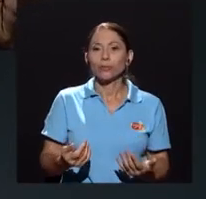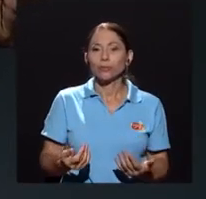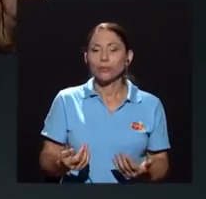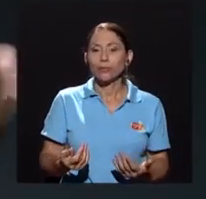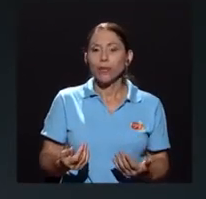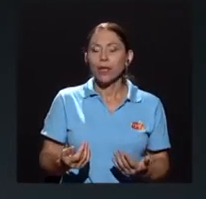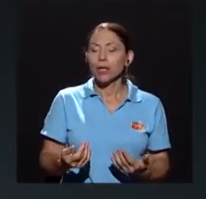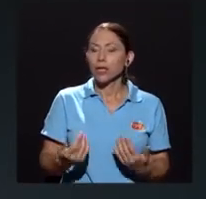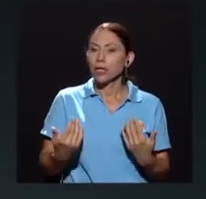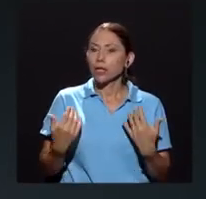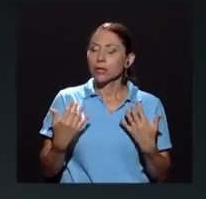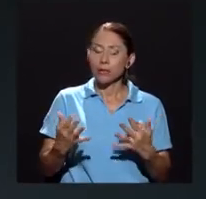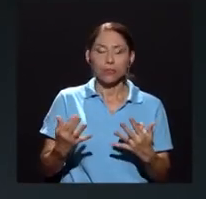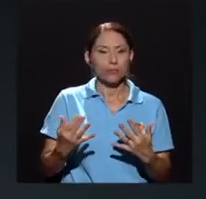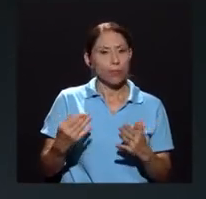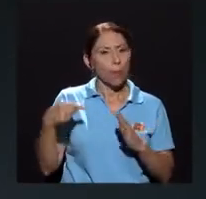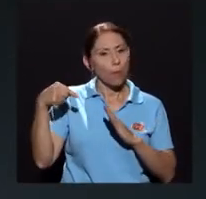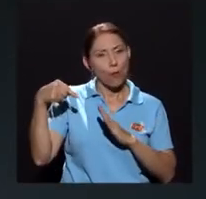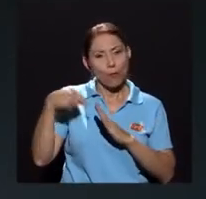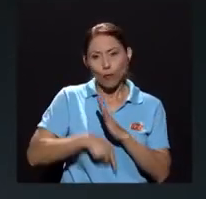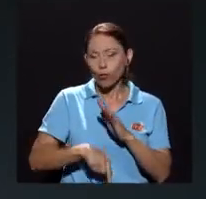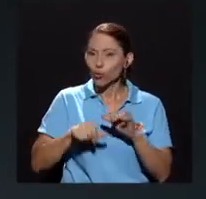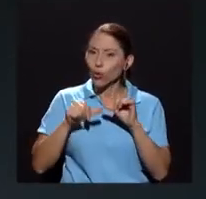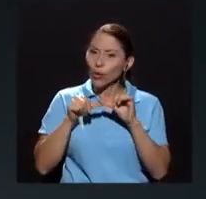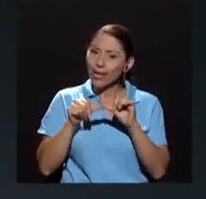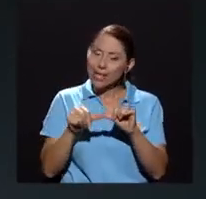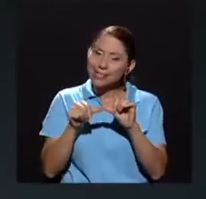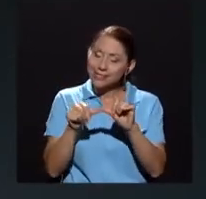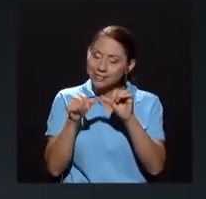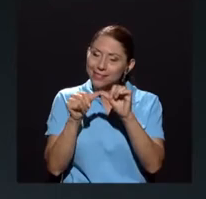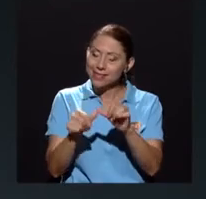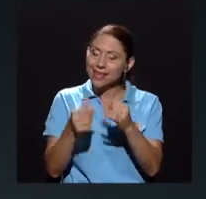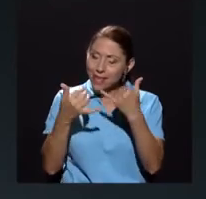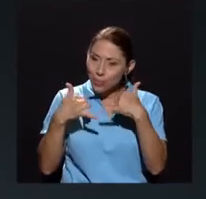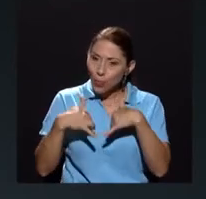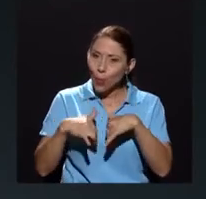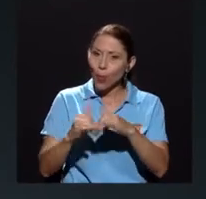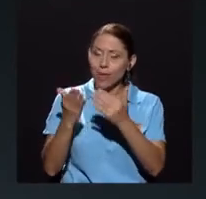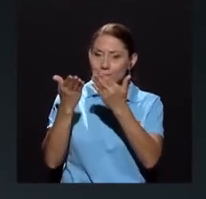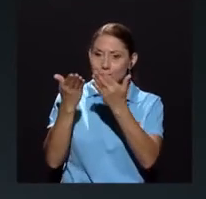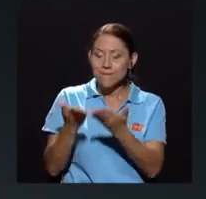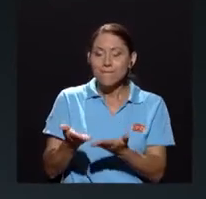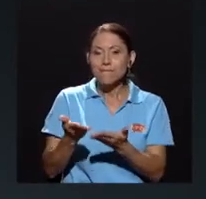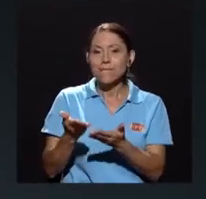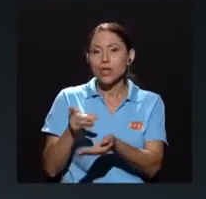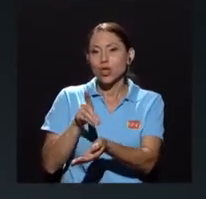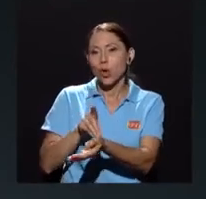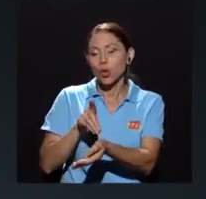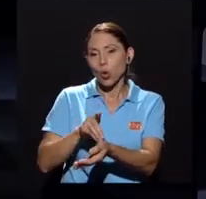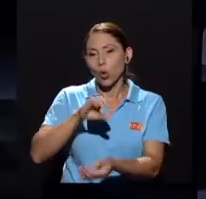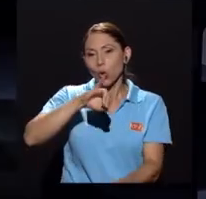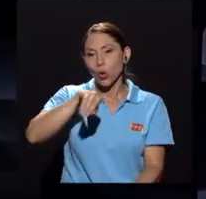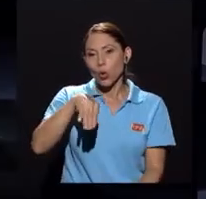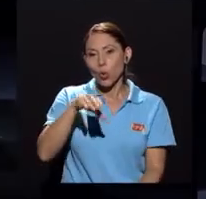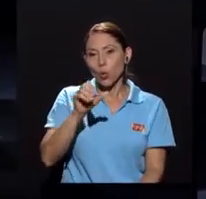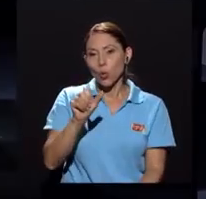profundo que sigue siendo afortunadamente el doctor juan jaramillo sin duda alguna